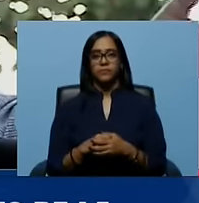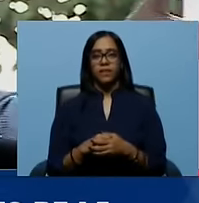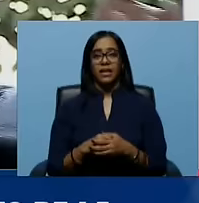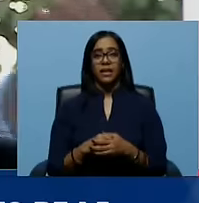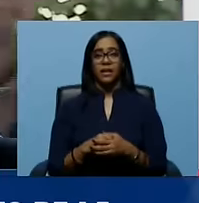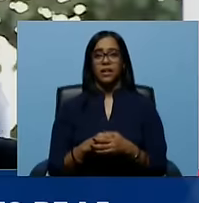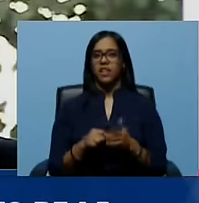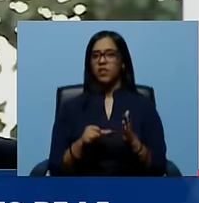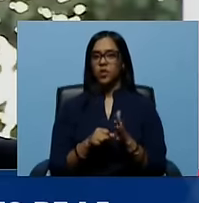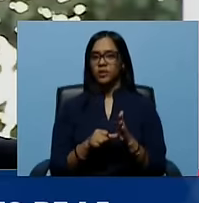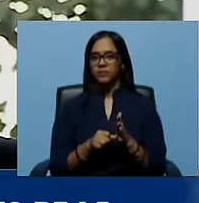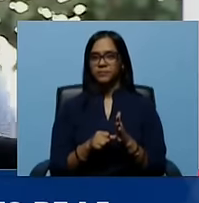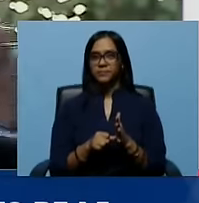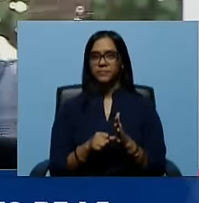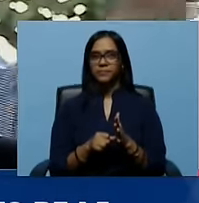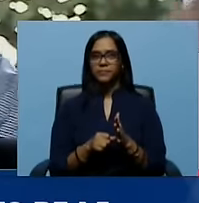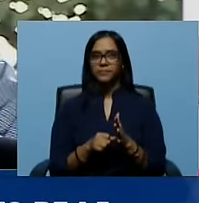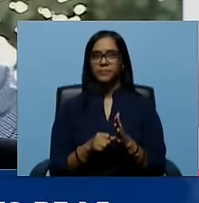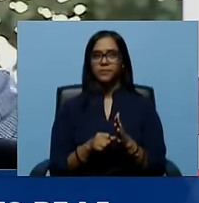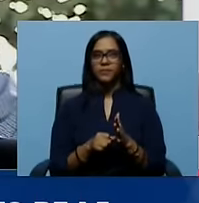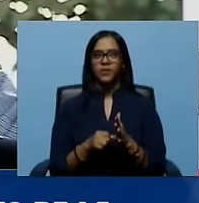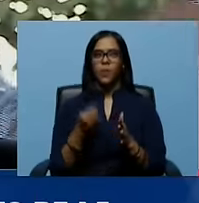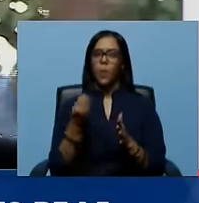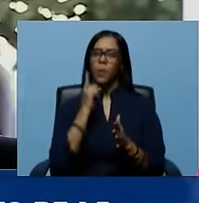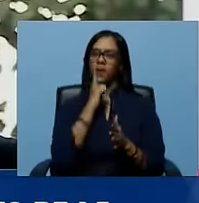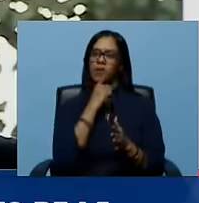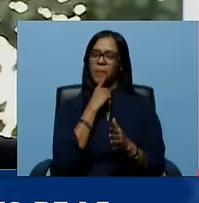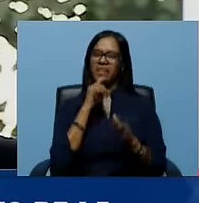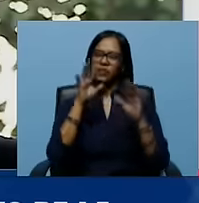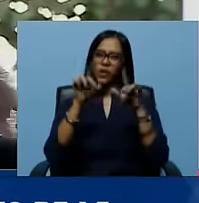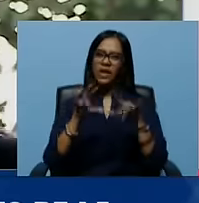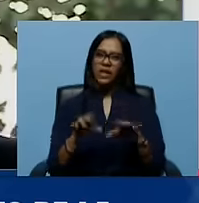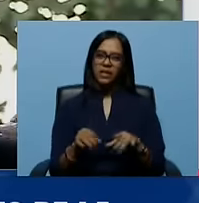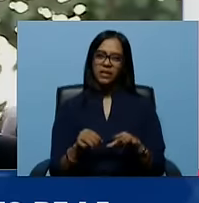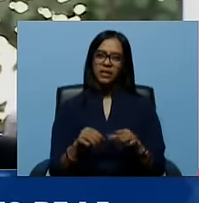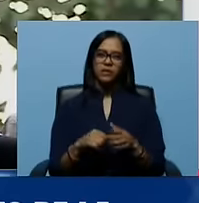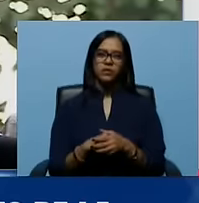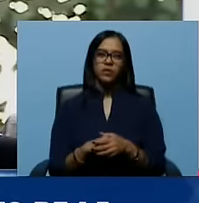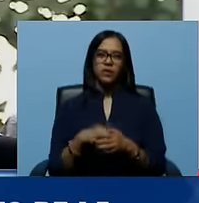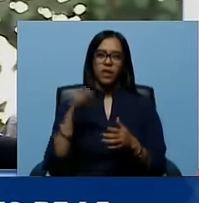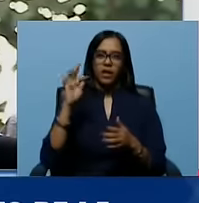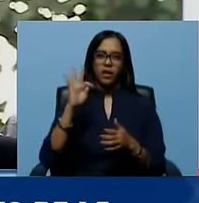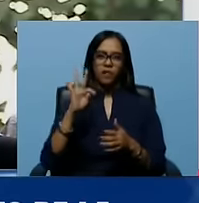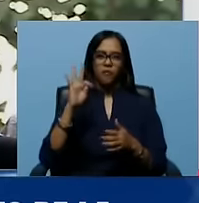en, ¿cómo que llamó su escrito? Sobre Feuerbach.